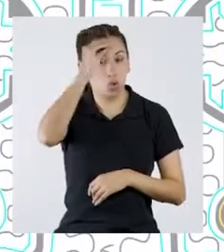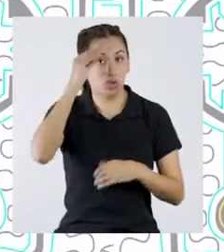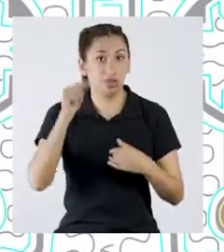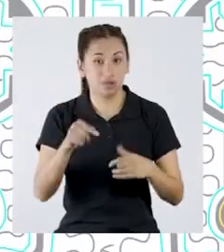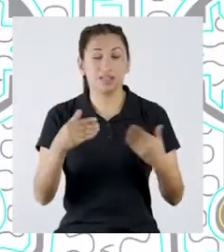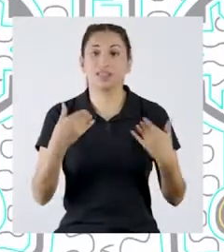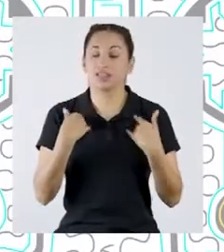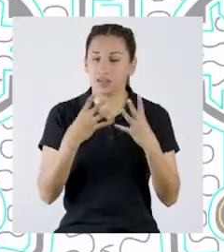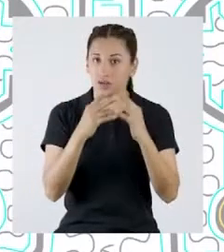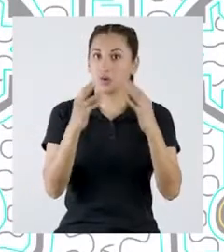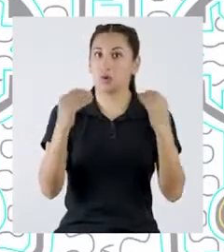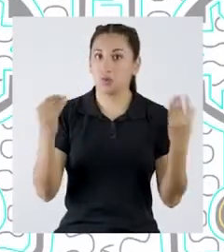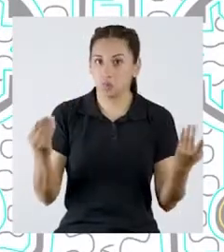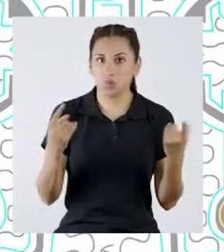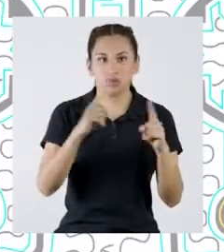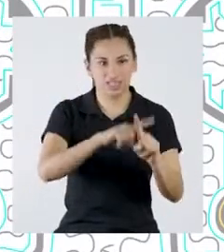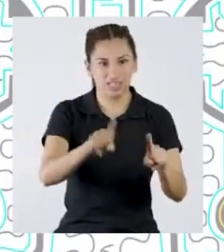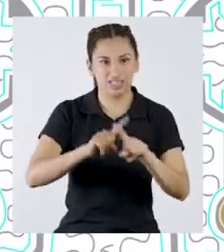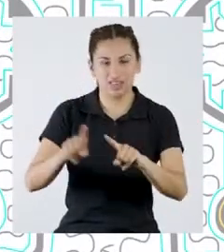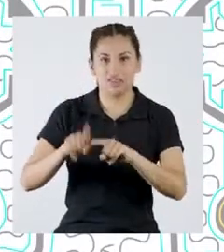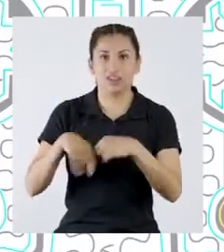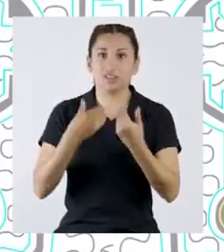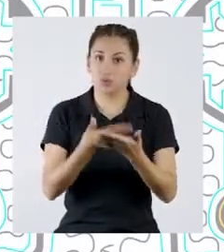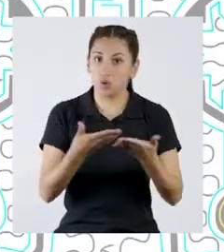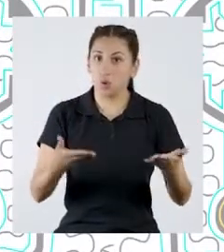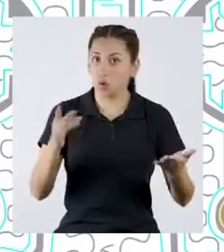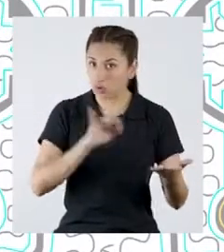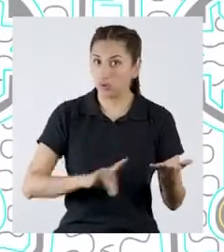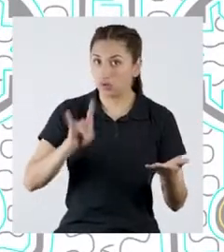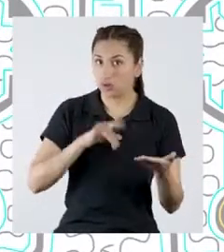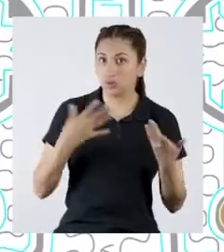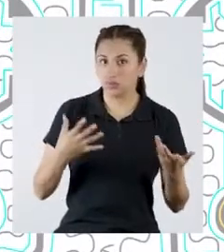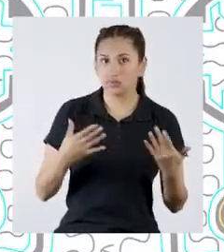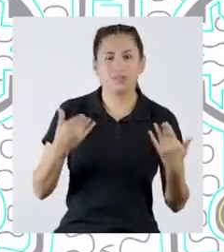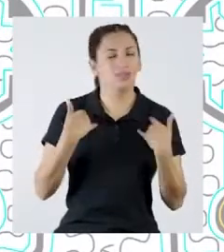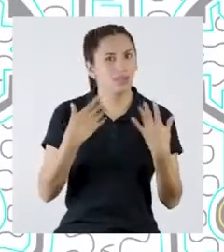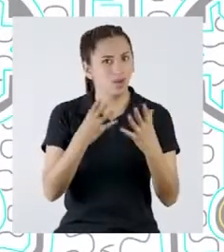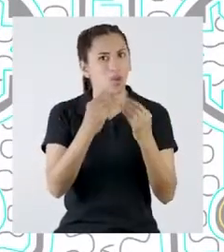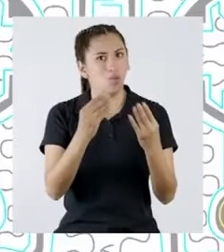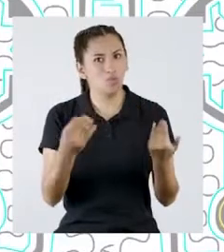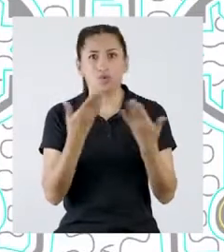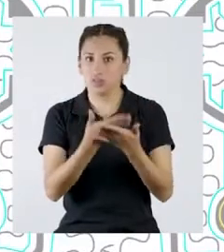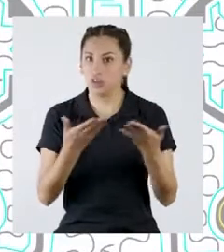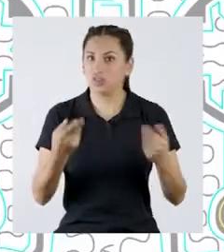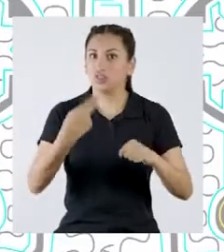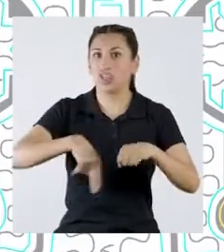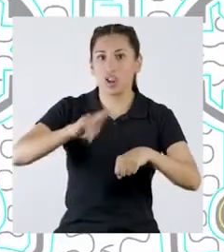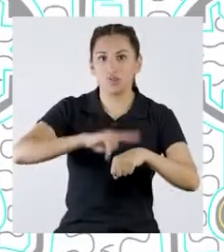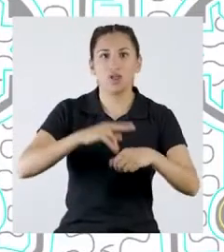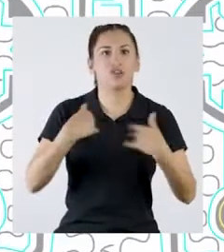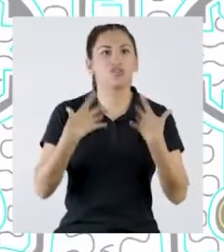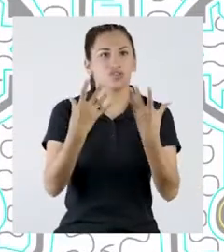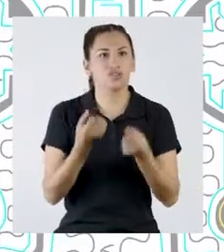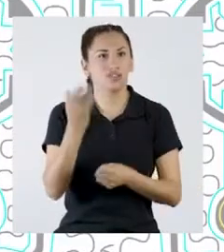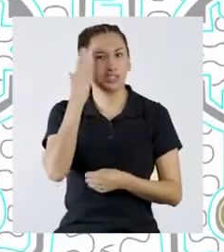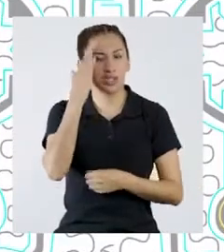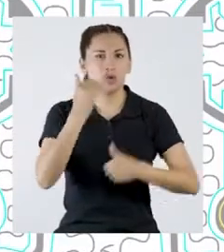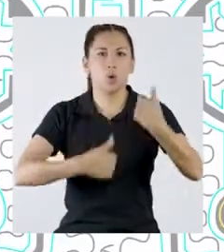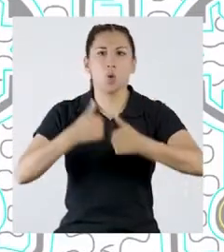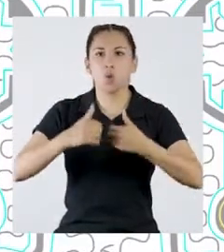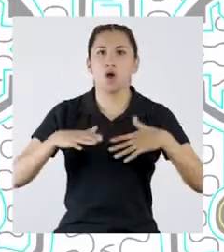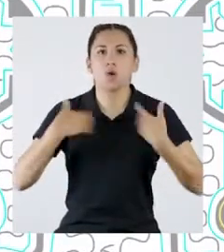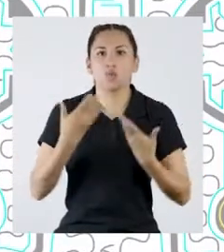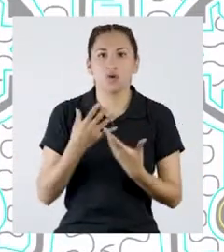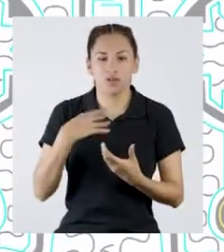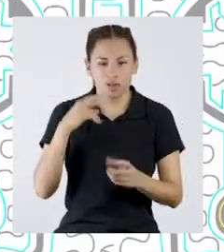sabía que existía tanta variedad de recursos. ¡Hay tantos recursos naturales! Me gustaría saber